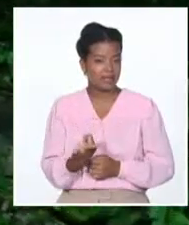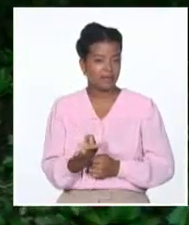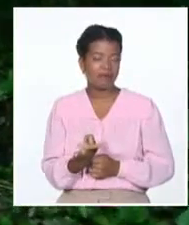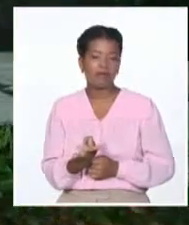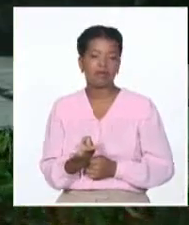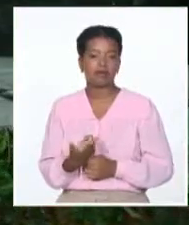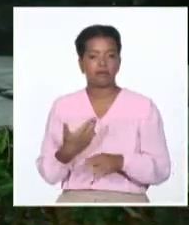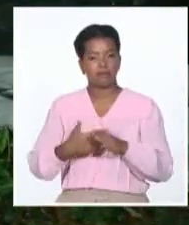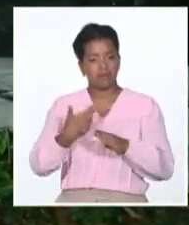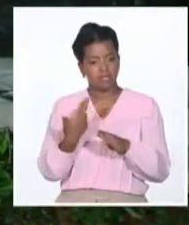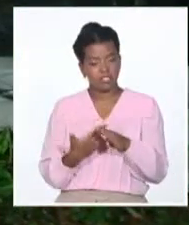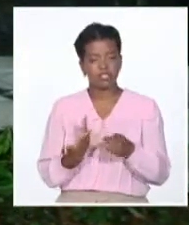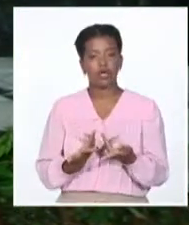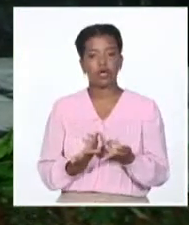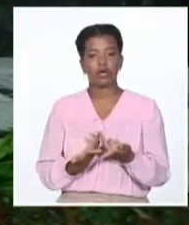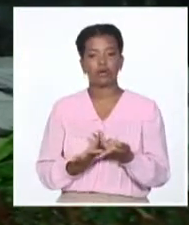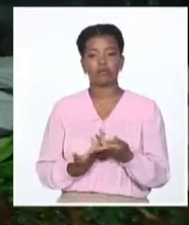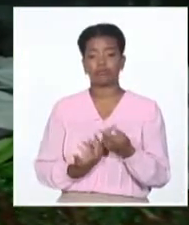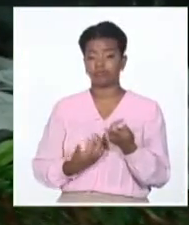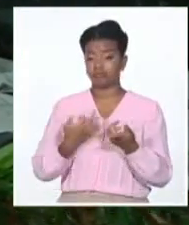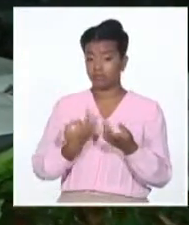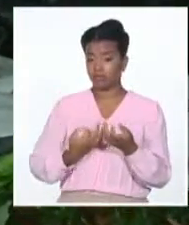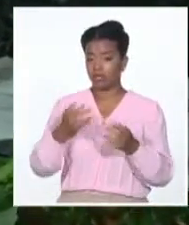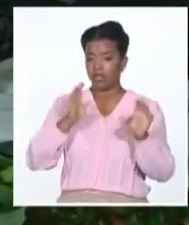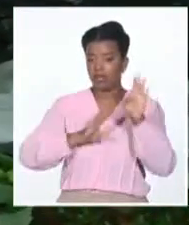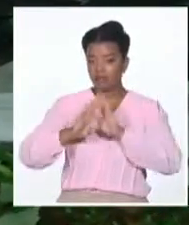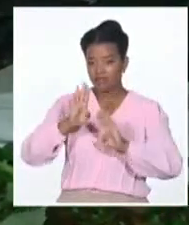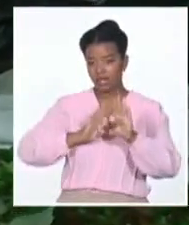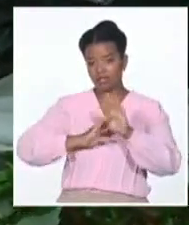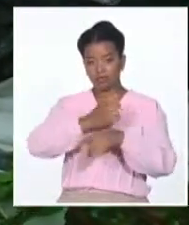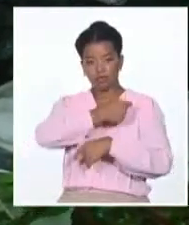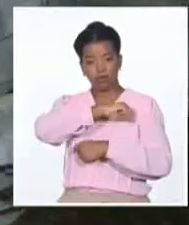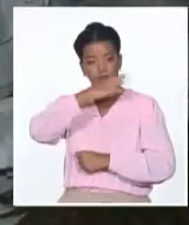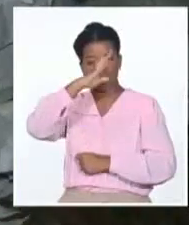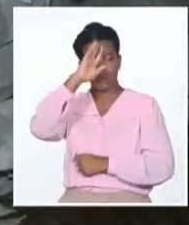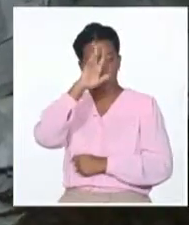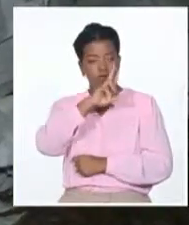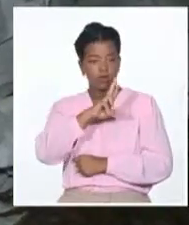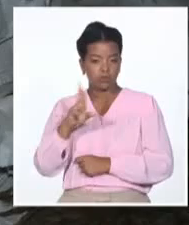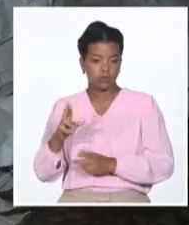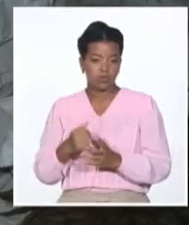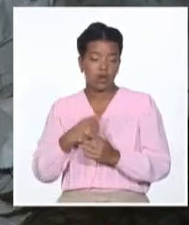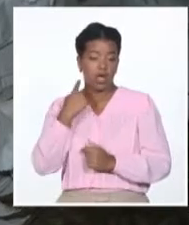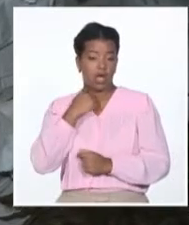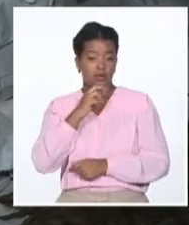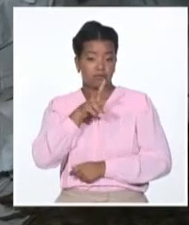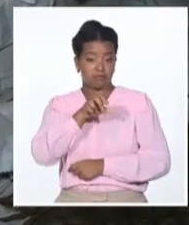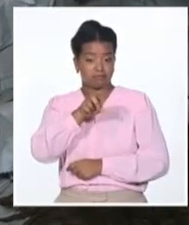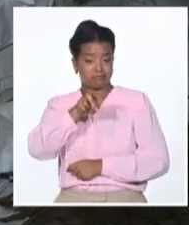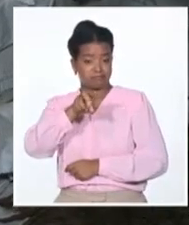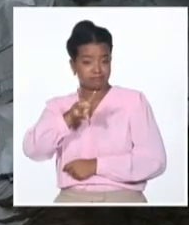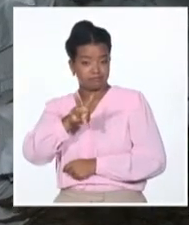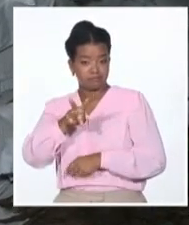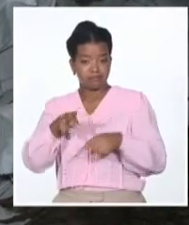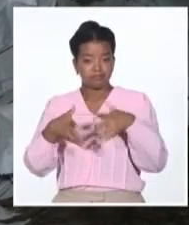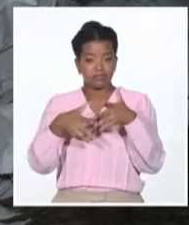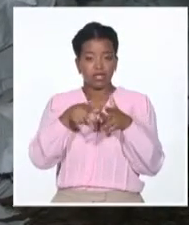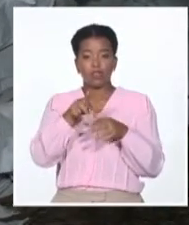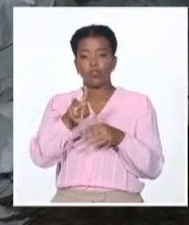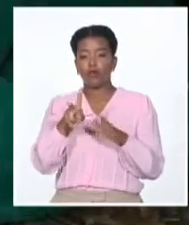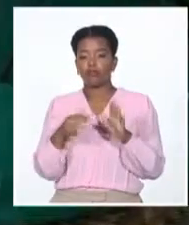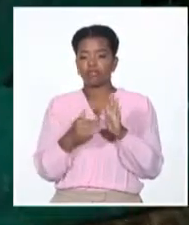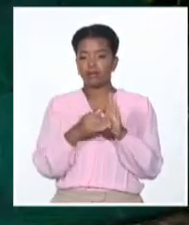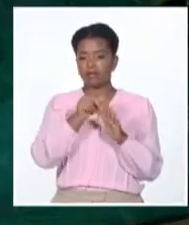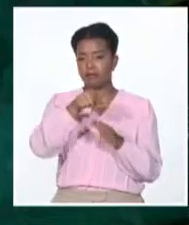prevención y enfrentamiento contra el delito en lo que va del año 2023, en las que más más de 12.000 individuos fueron imputados